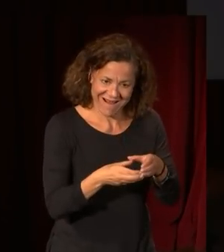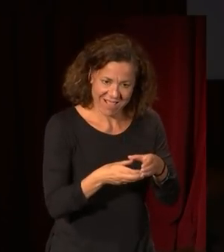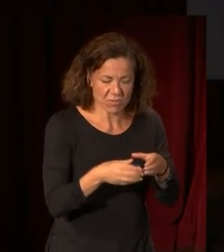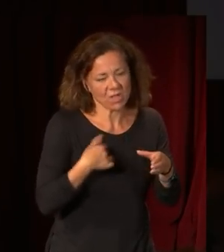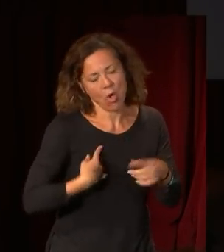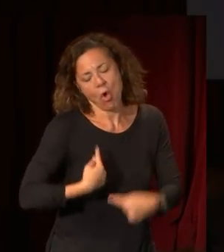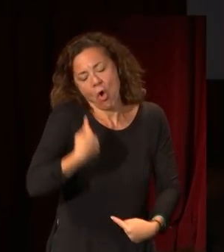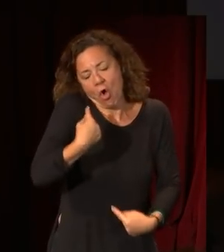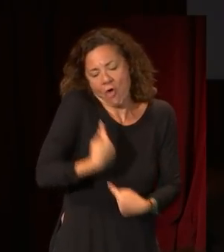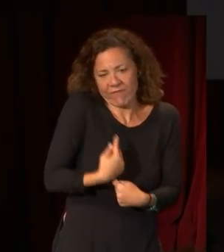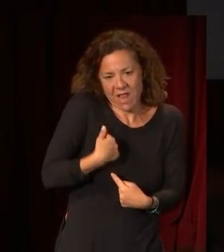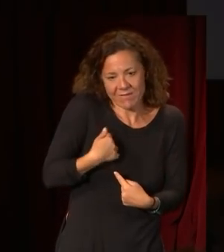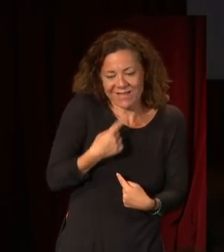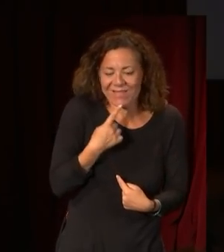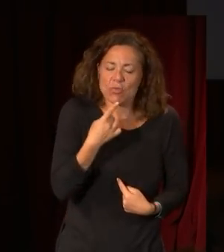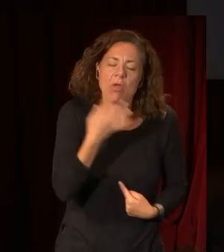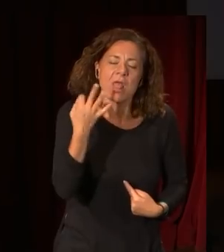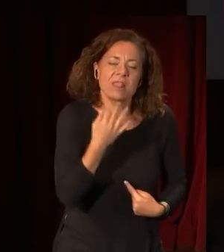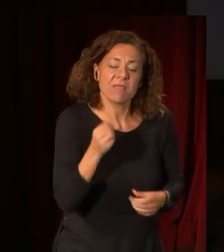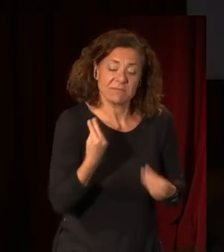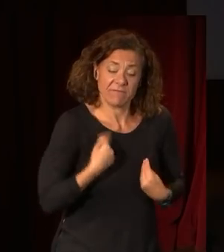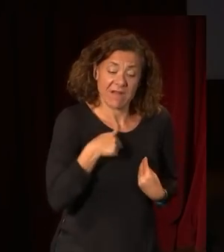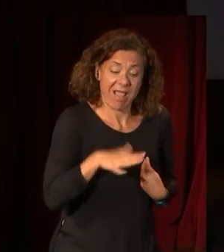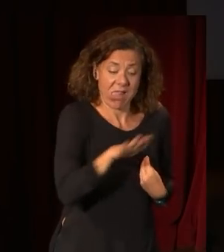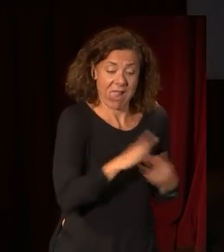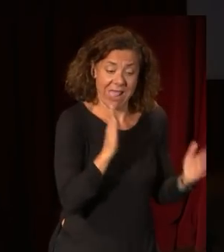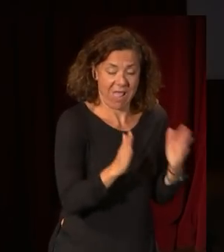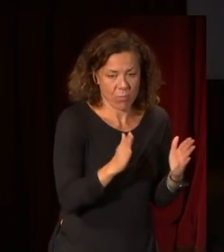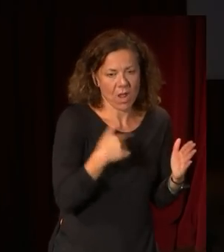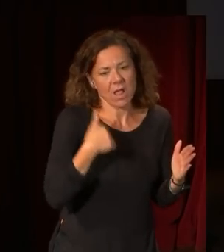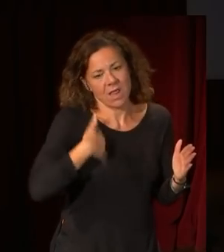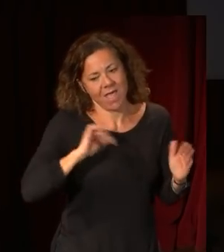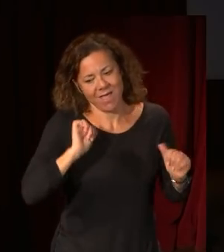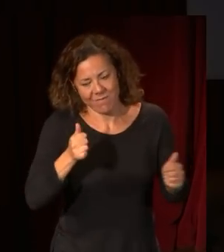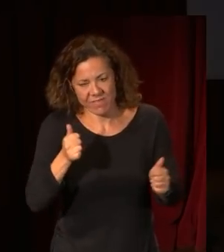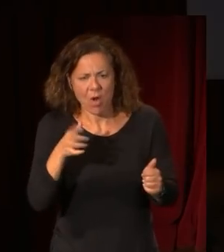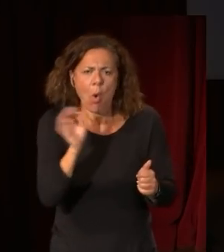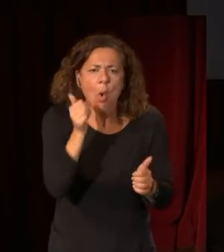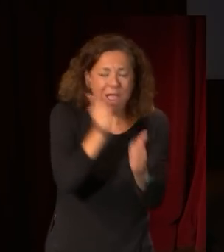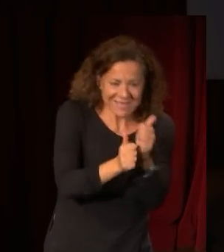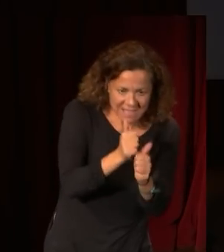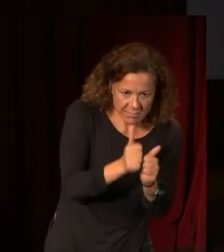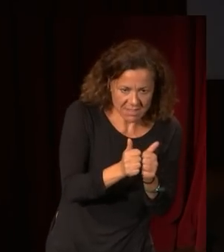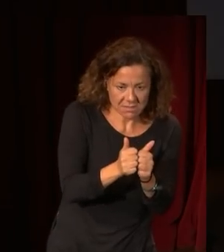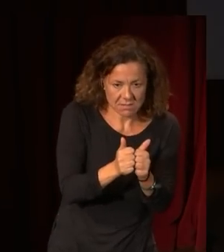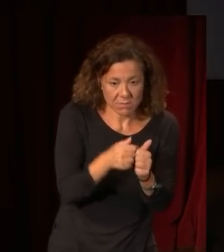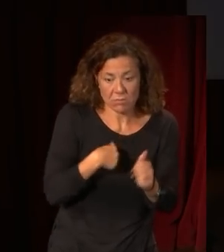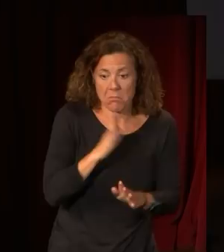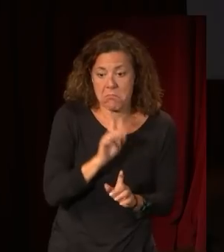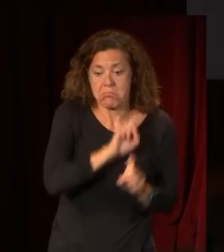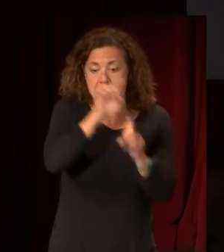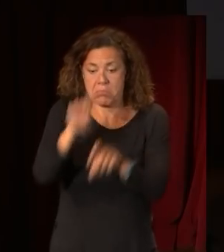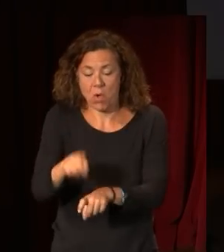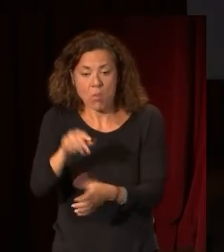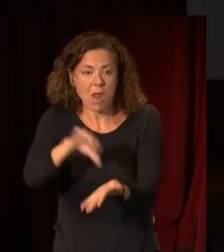que obligaban a residir un determinado tipo de años o a hacer unos exámenes etcétera etcétera es decir